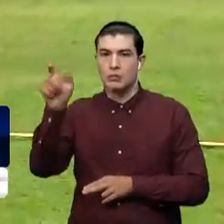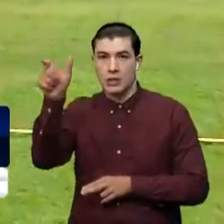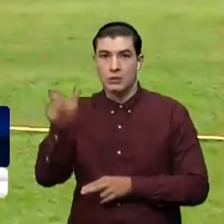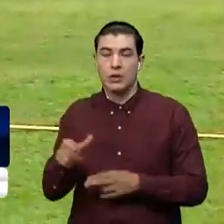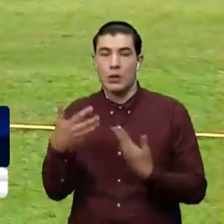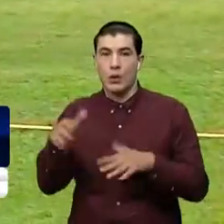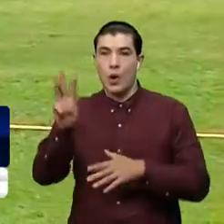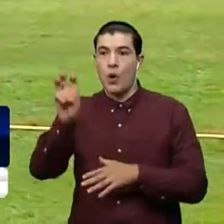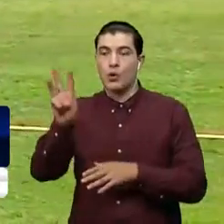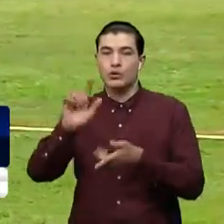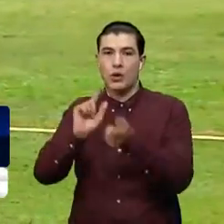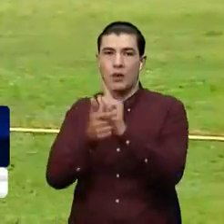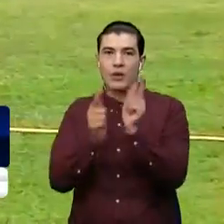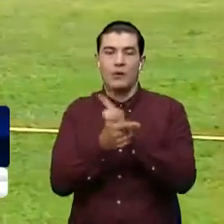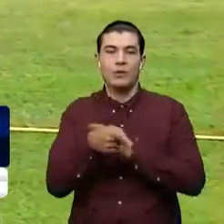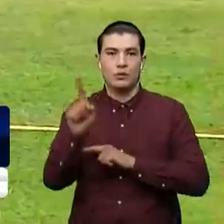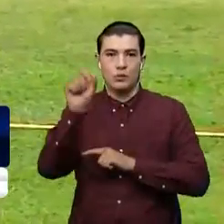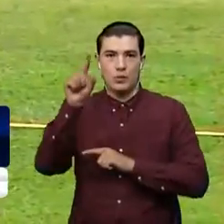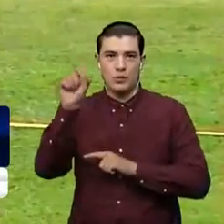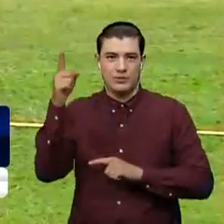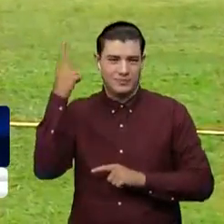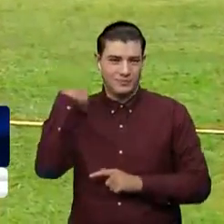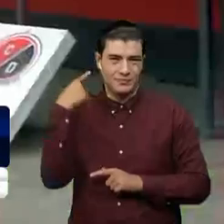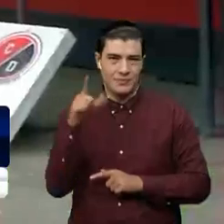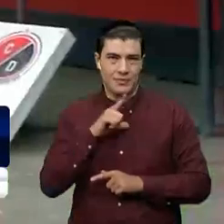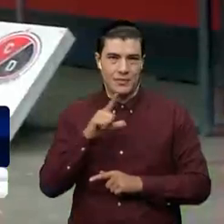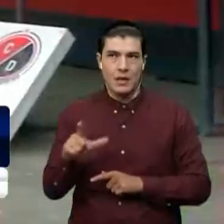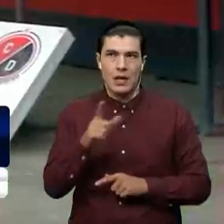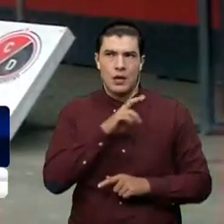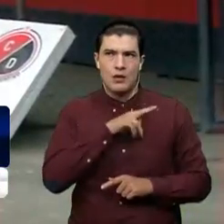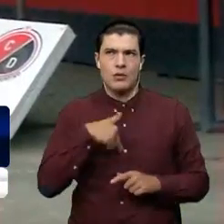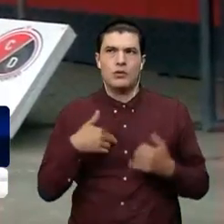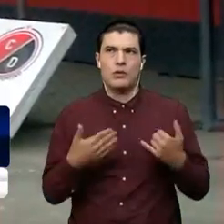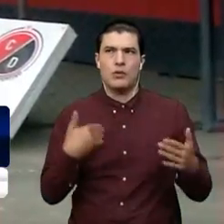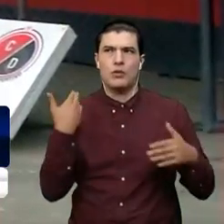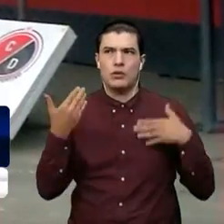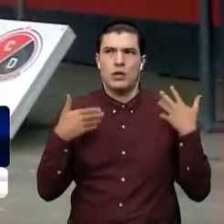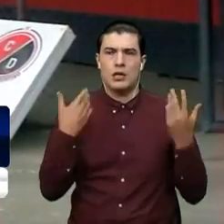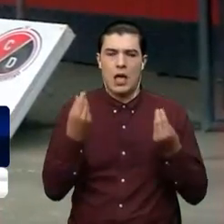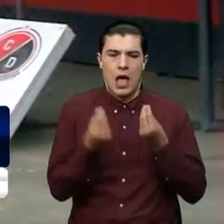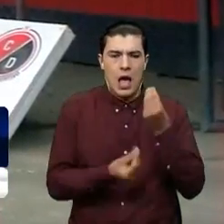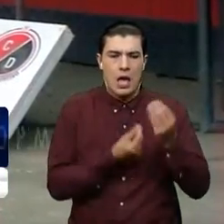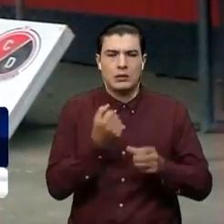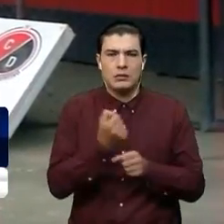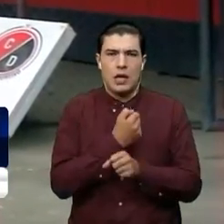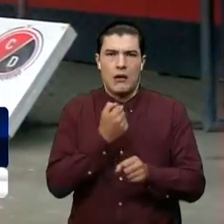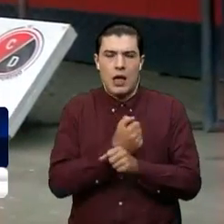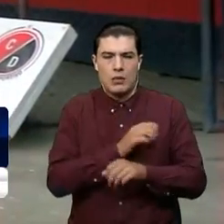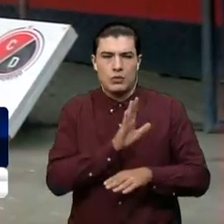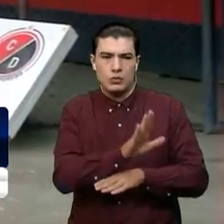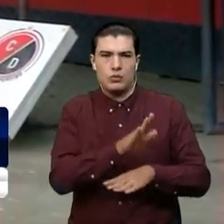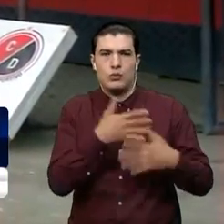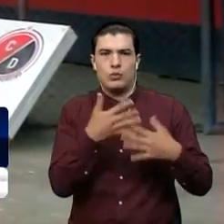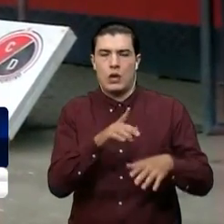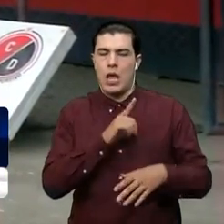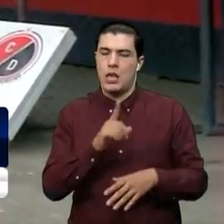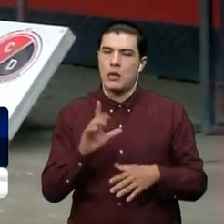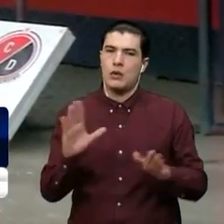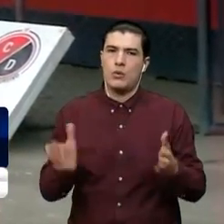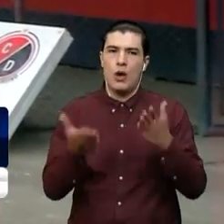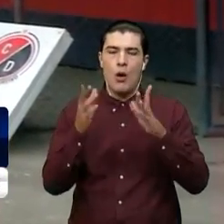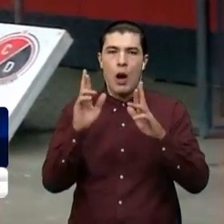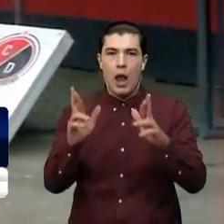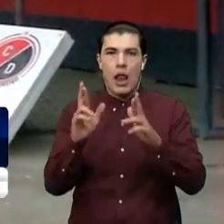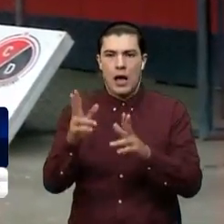ocho cambios en el once titular contento con lo que se viene haciendo con lo que tengo trabajando dando fruto entonces esperemos